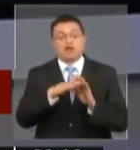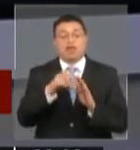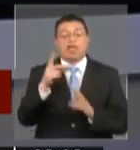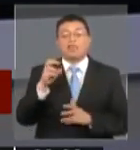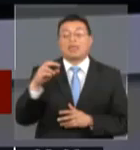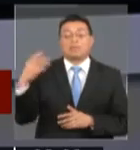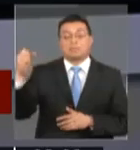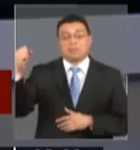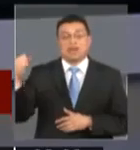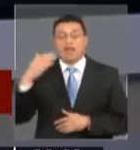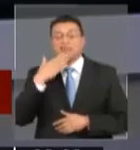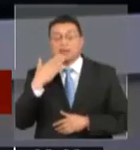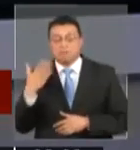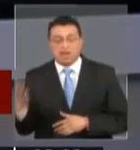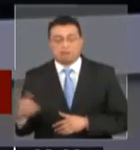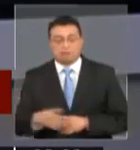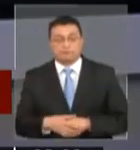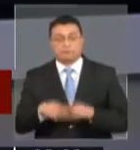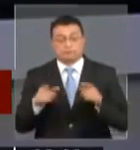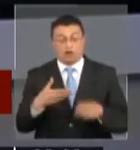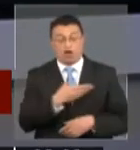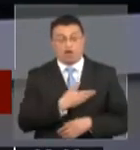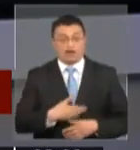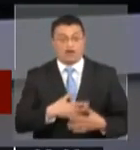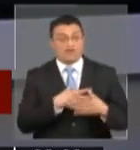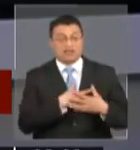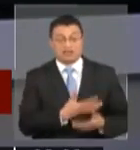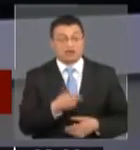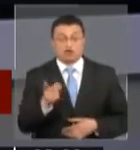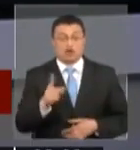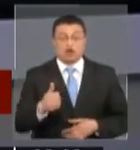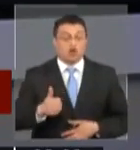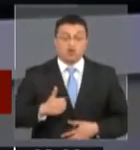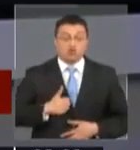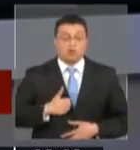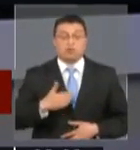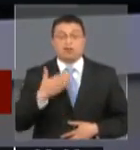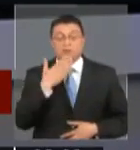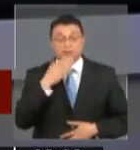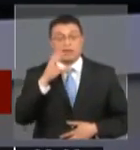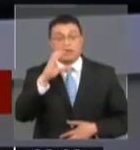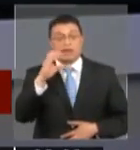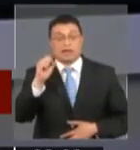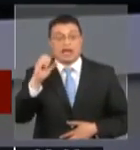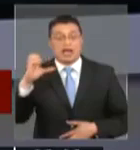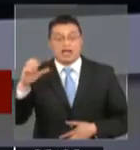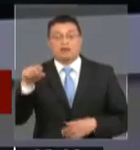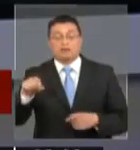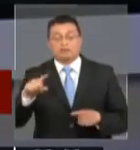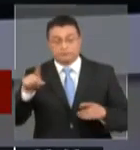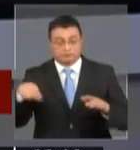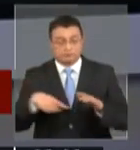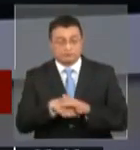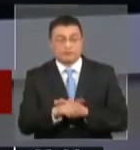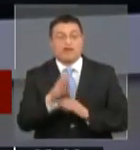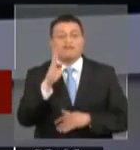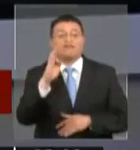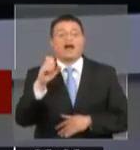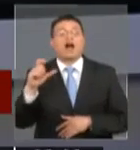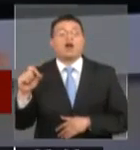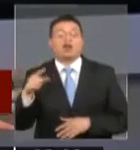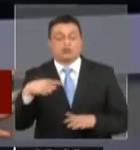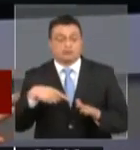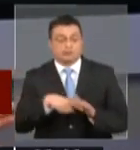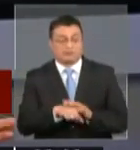de Piñera el gobierno de bachil tampoco va a cumplir Incluso se creó el cae que significa la intervención de los bancos y